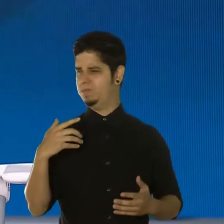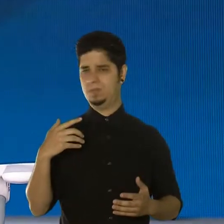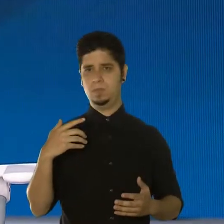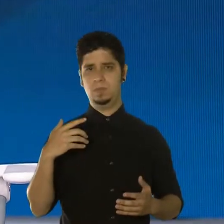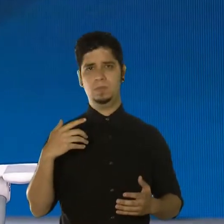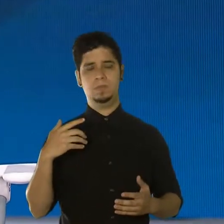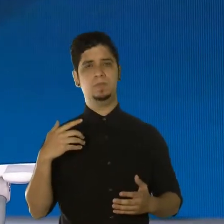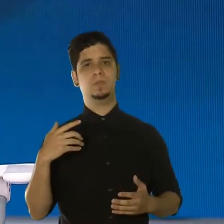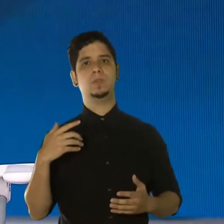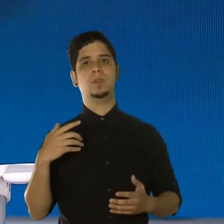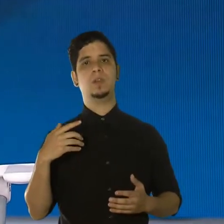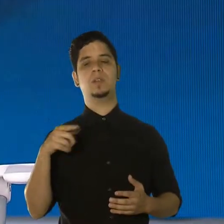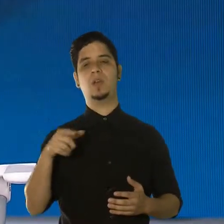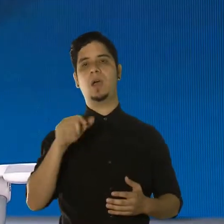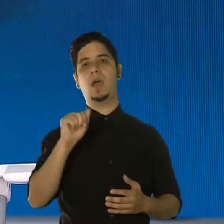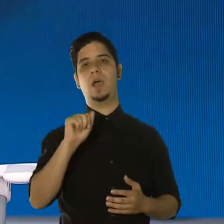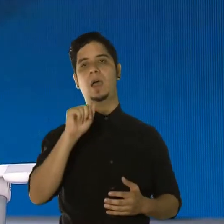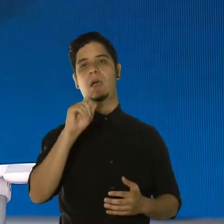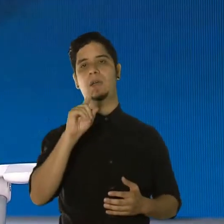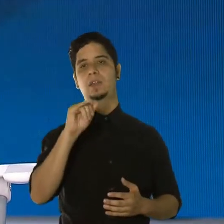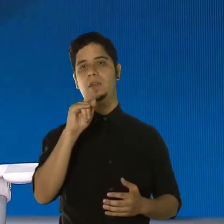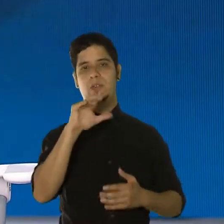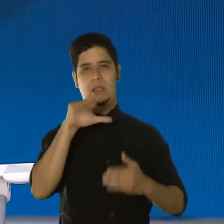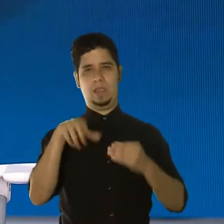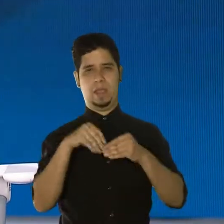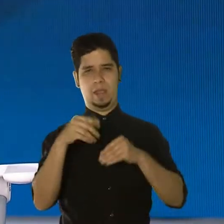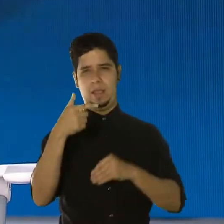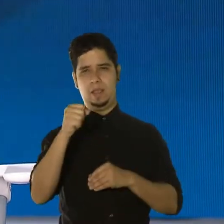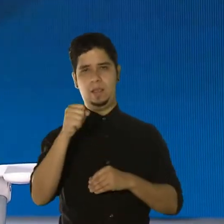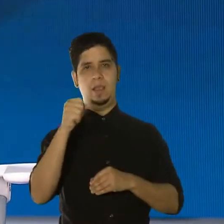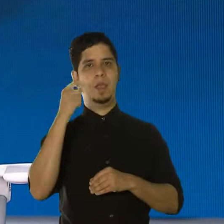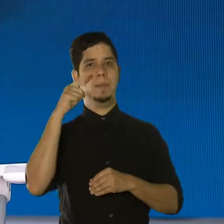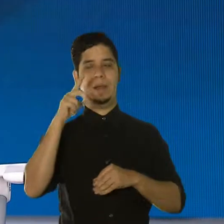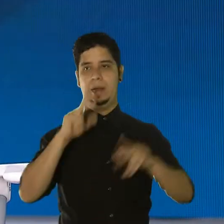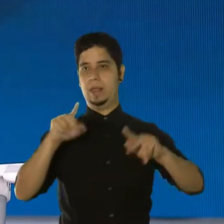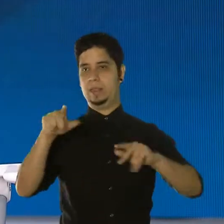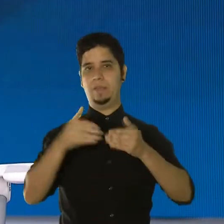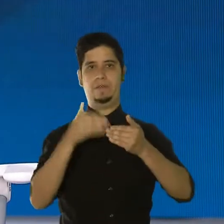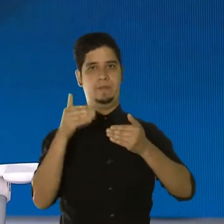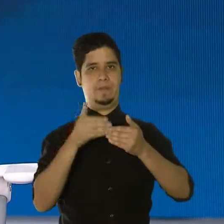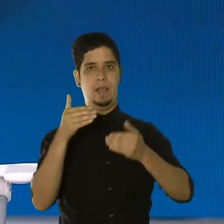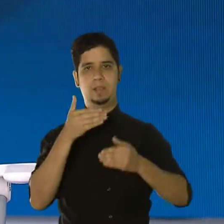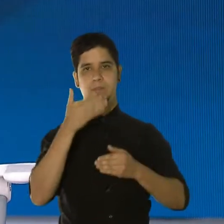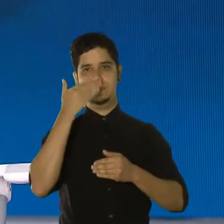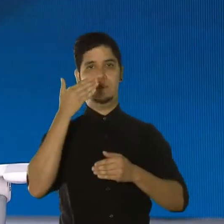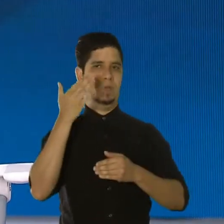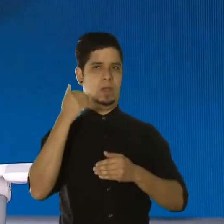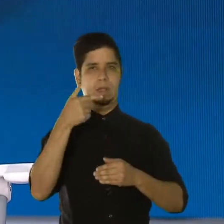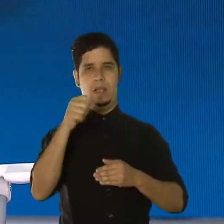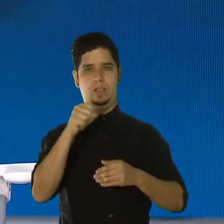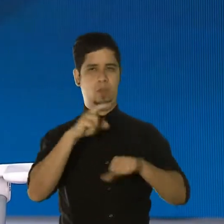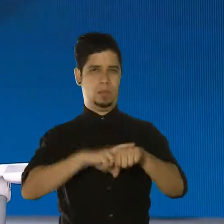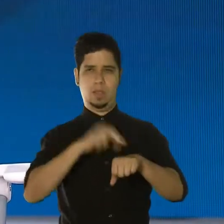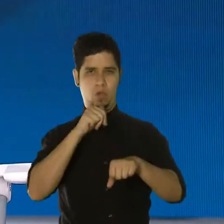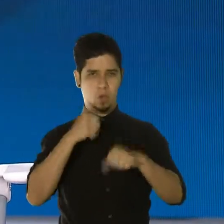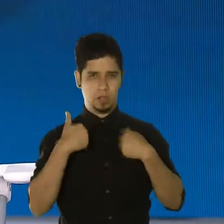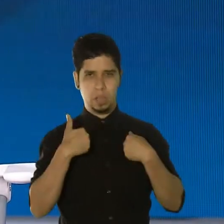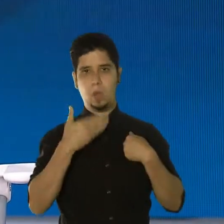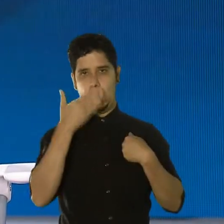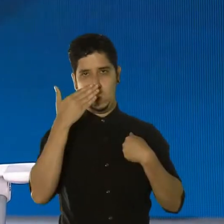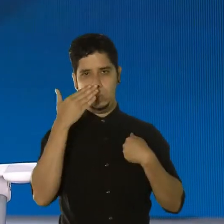se usa en el gas, se le llama mercaptano. Eso es para que se pueda percibir, porque el gas como tal no tiene olor. Se le añade